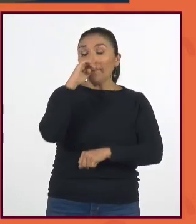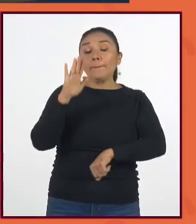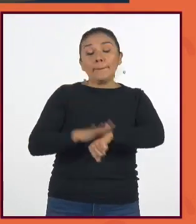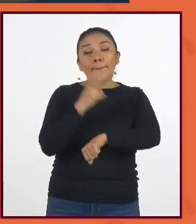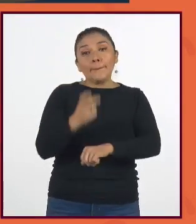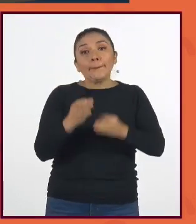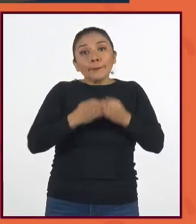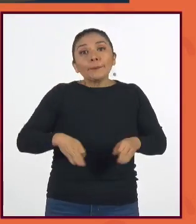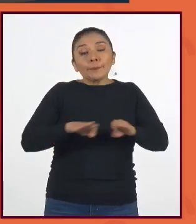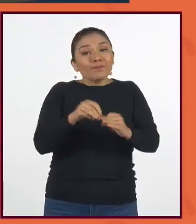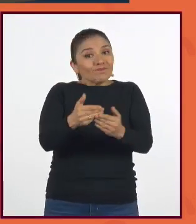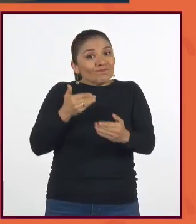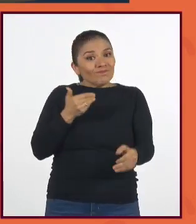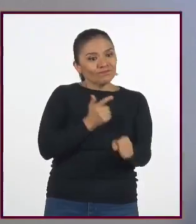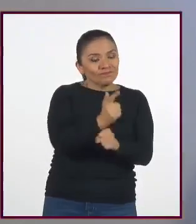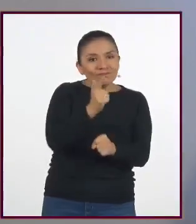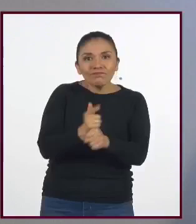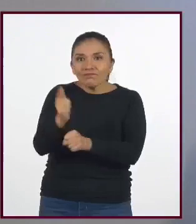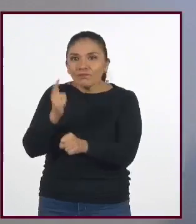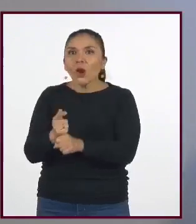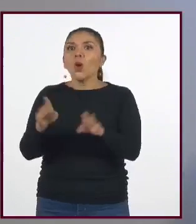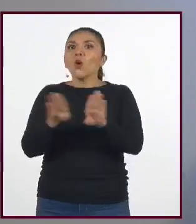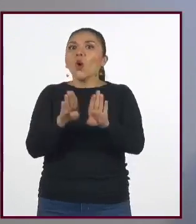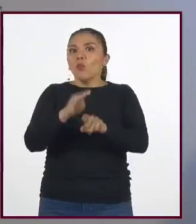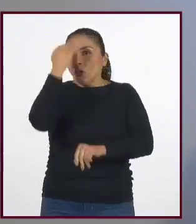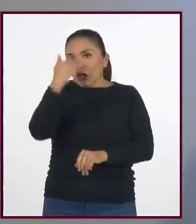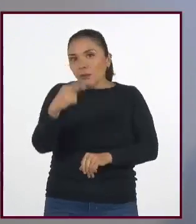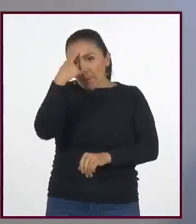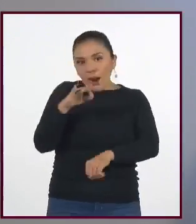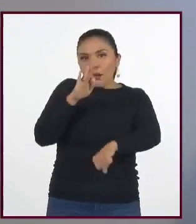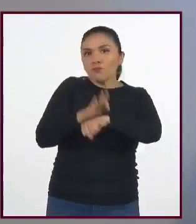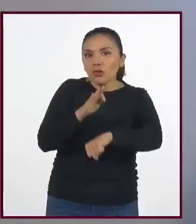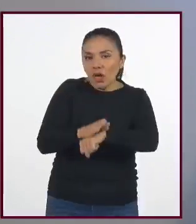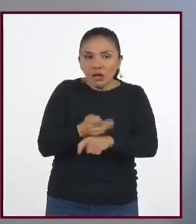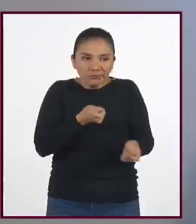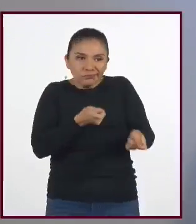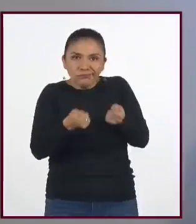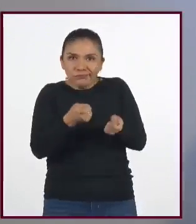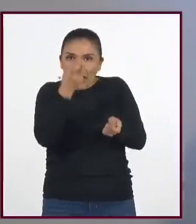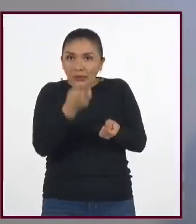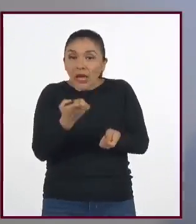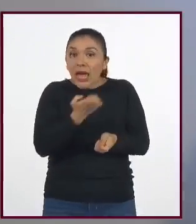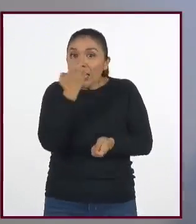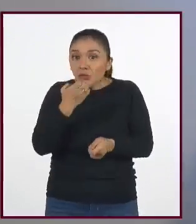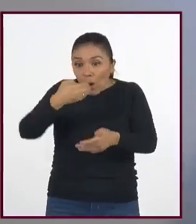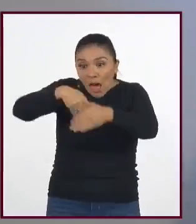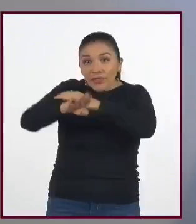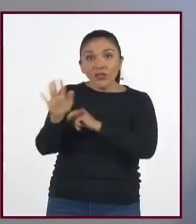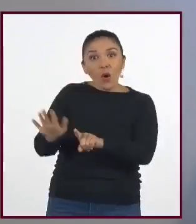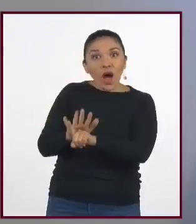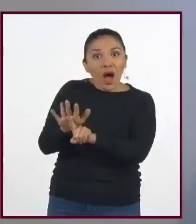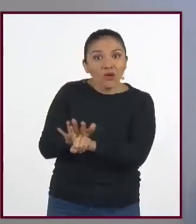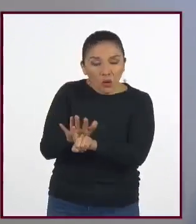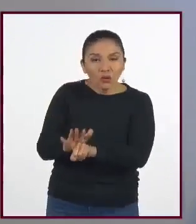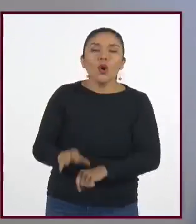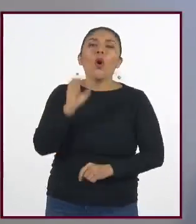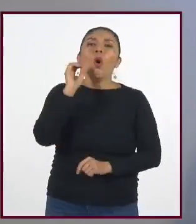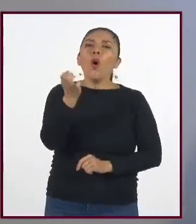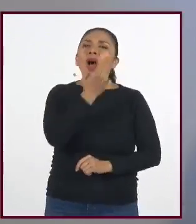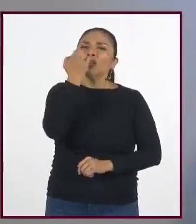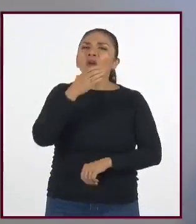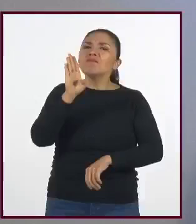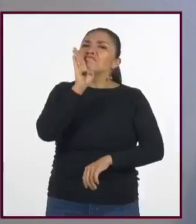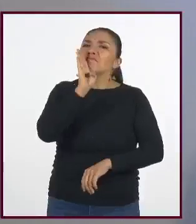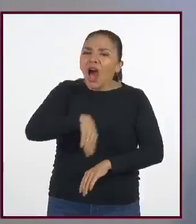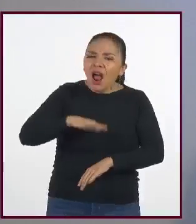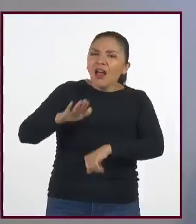importante identificarlo y saber manejar el acoso escolar. También el fracaso escolar